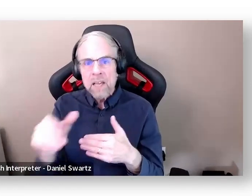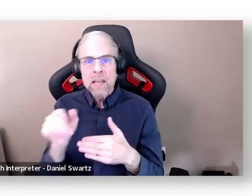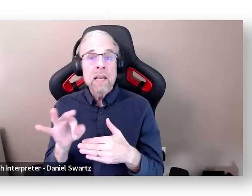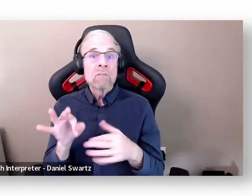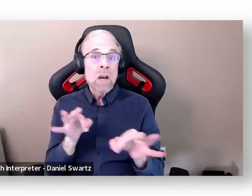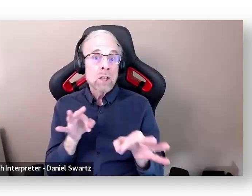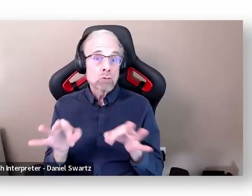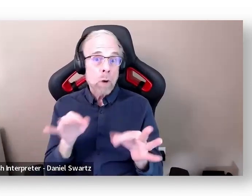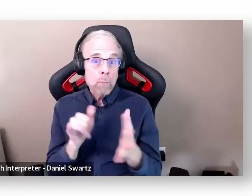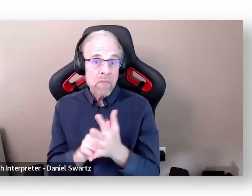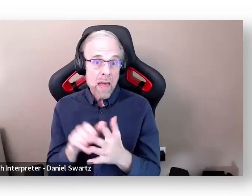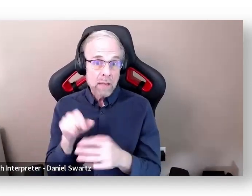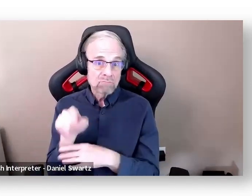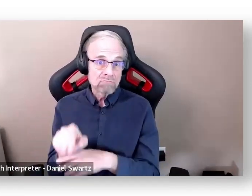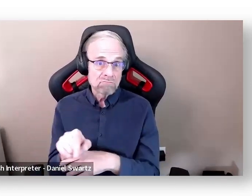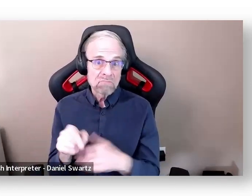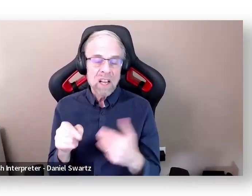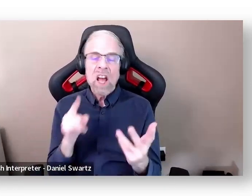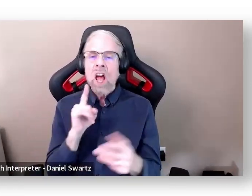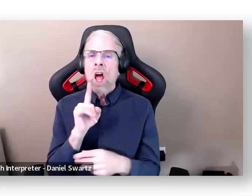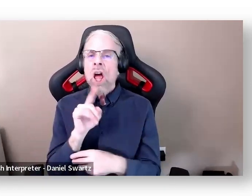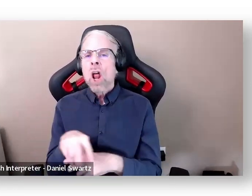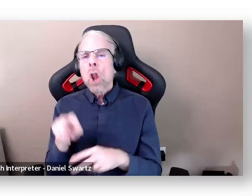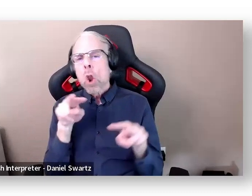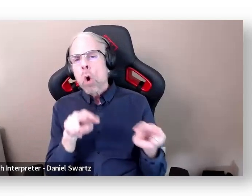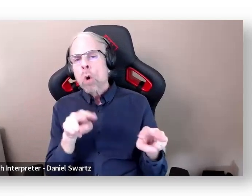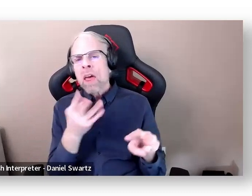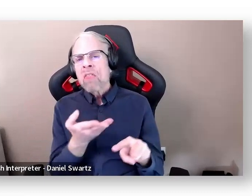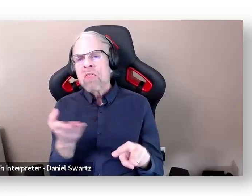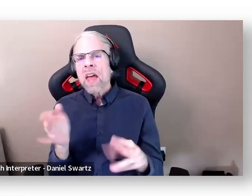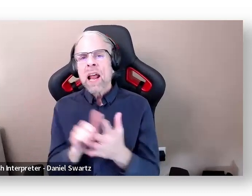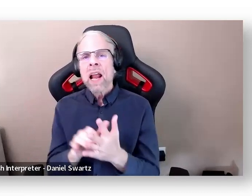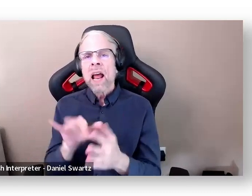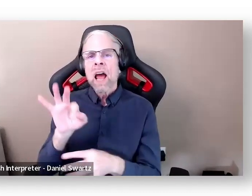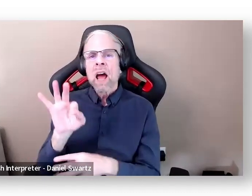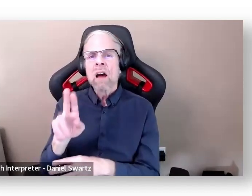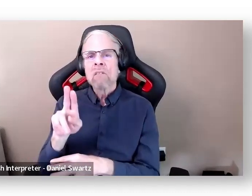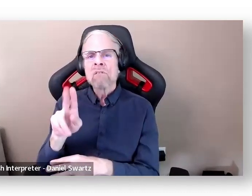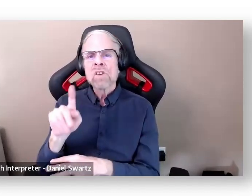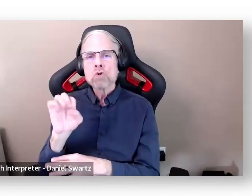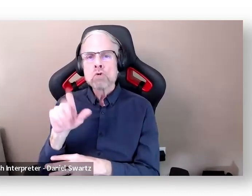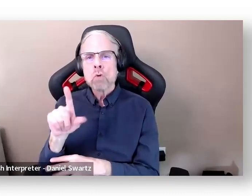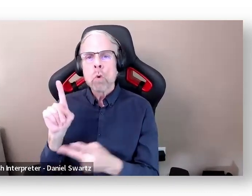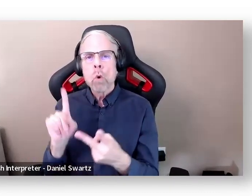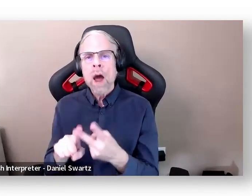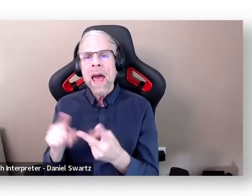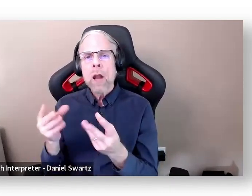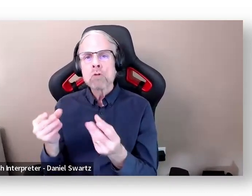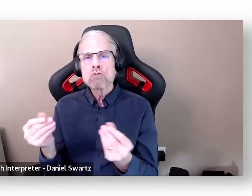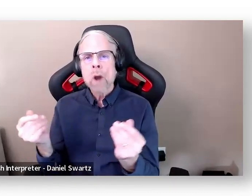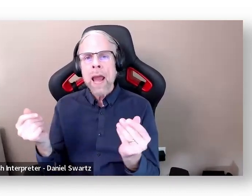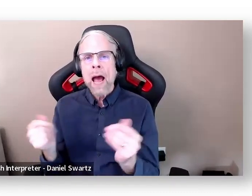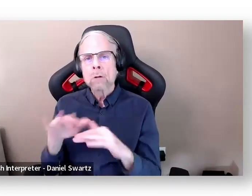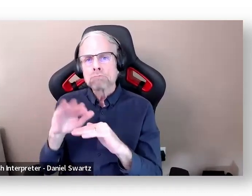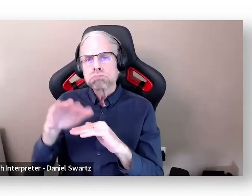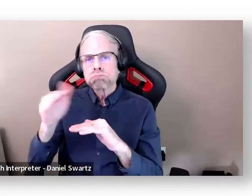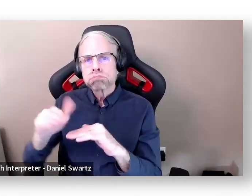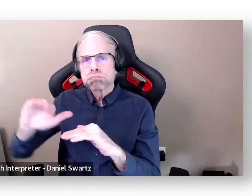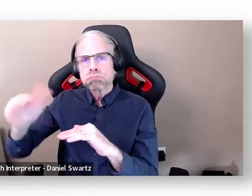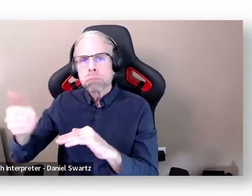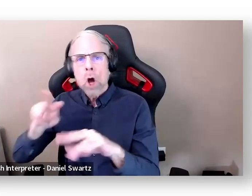largo plazo. Entonces, si estuviera describiendo esto está mirando combustibles, terreno